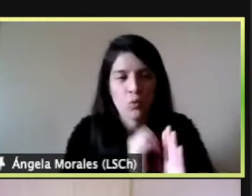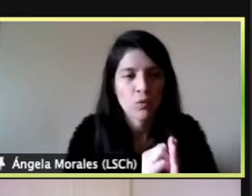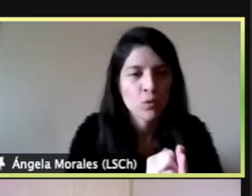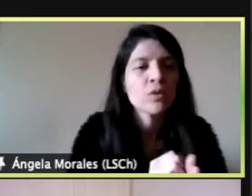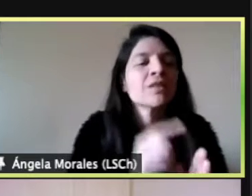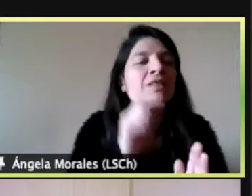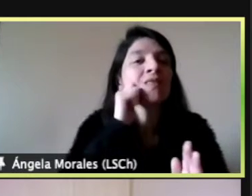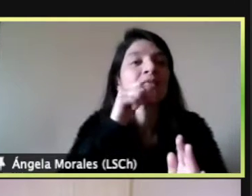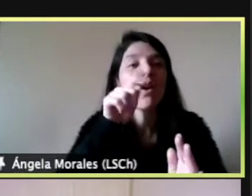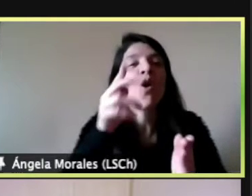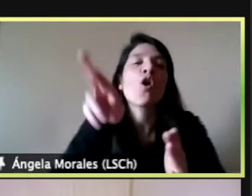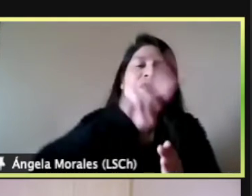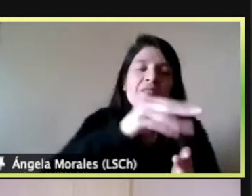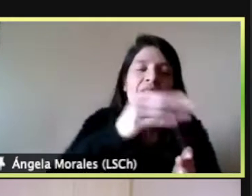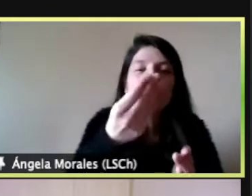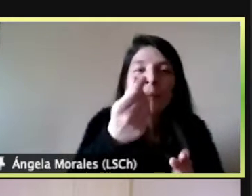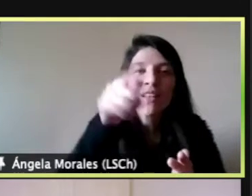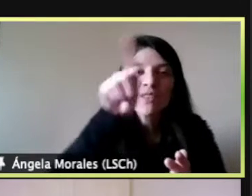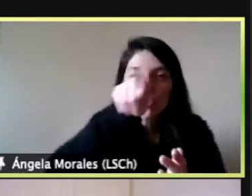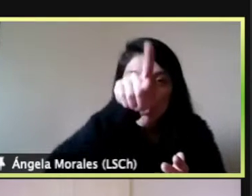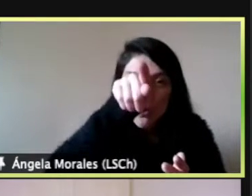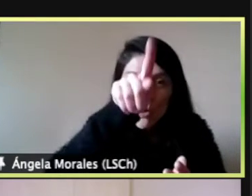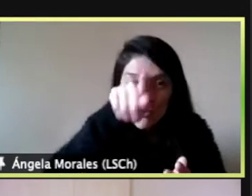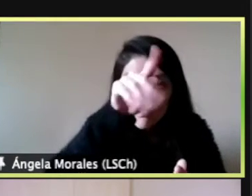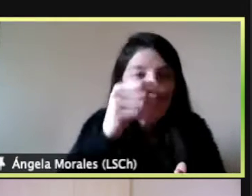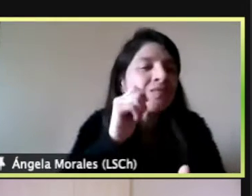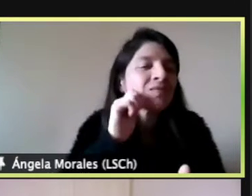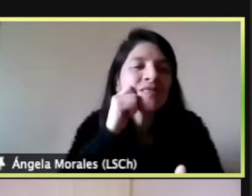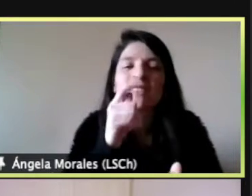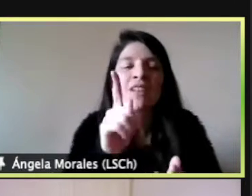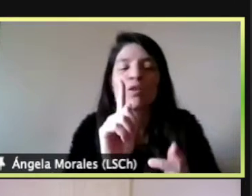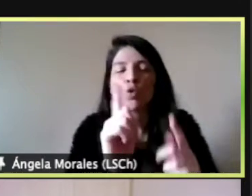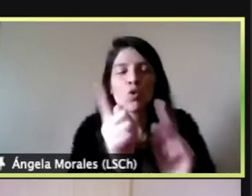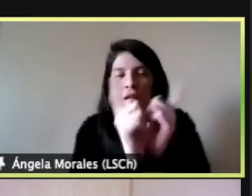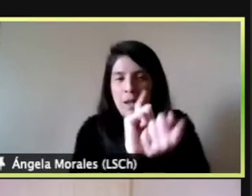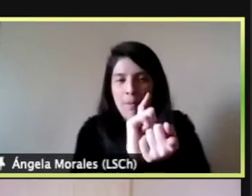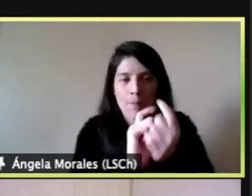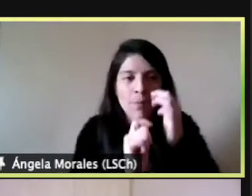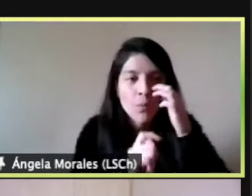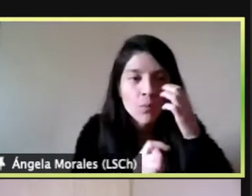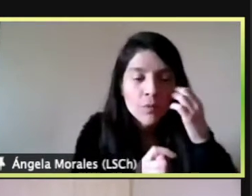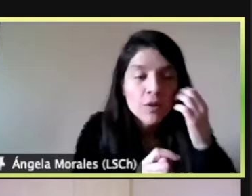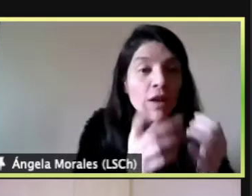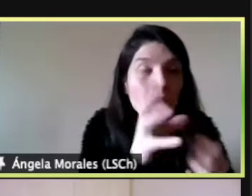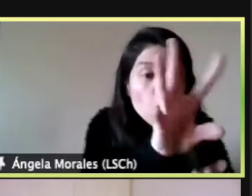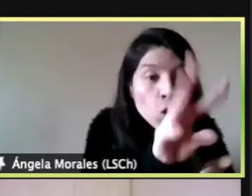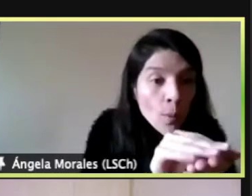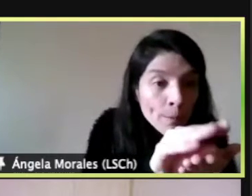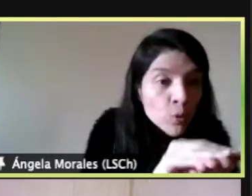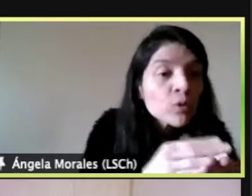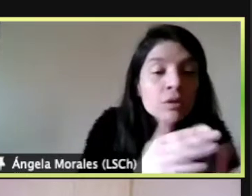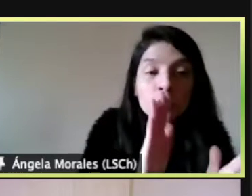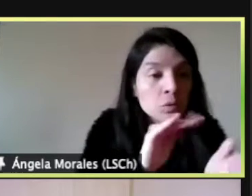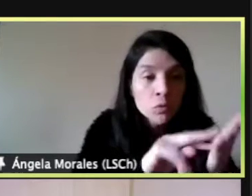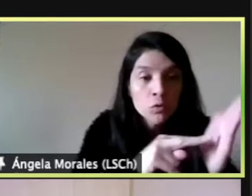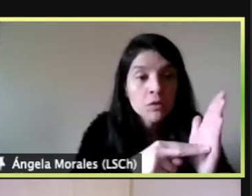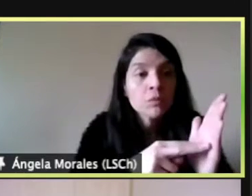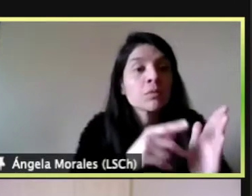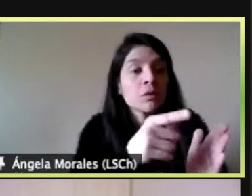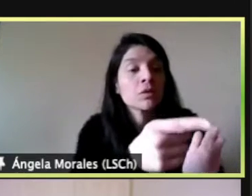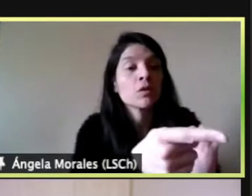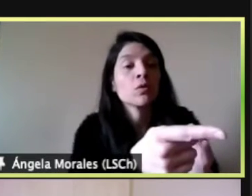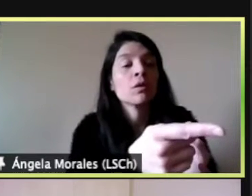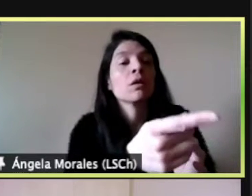Ya, ahora si la copio, no voy a tener ese problema. ¿Ya? Ahora me va a recuperar solamente el nombre. Tengo que cambiar eso. ¿Cómo lo